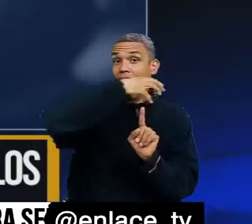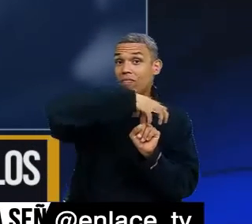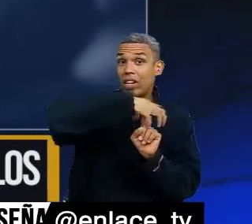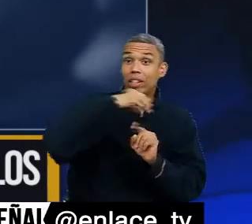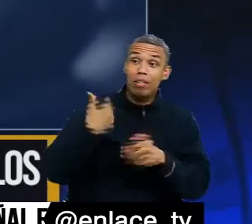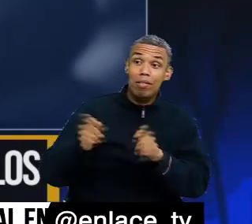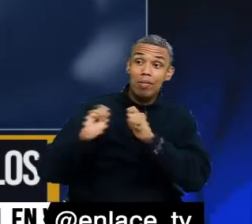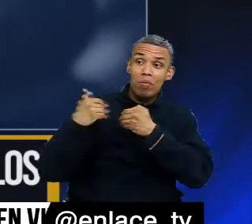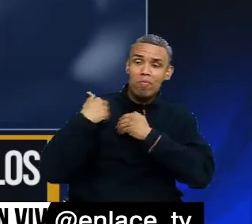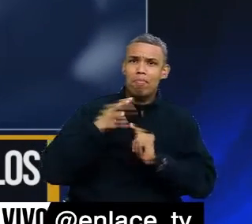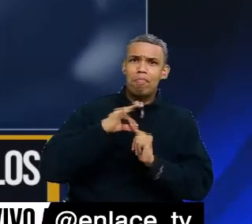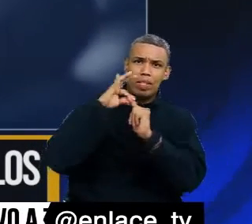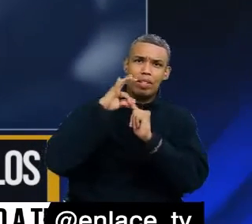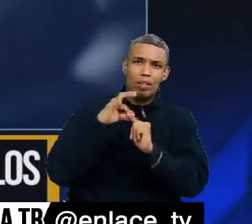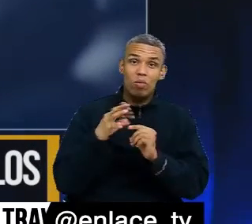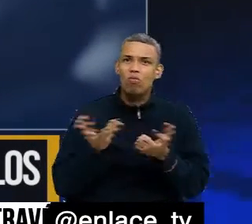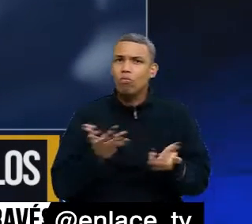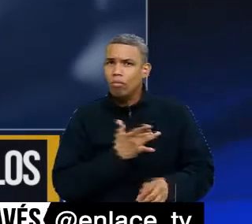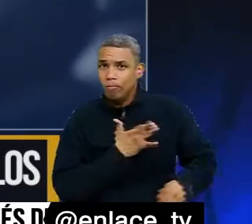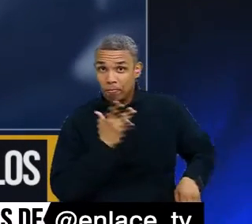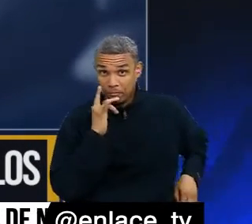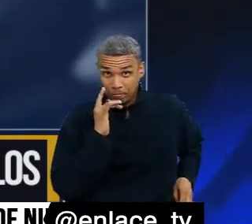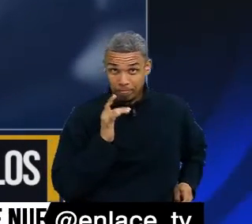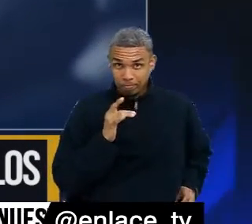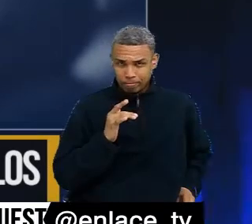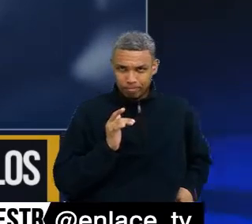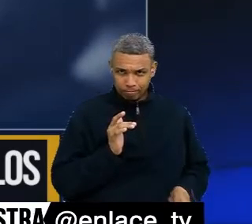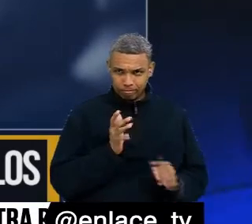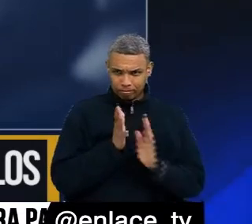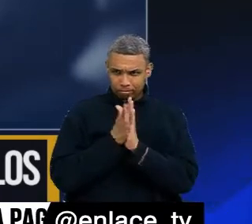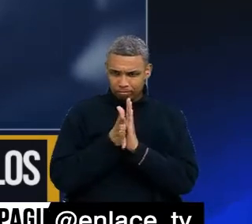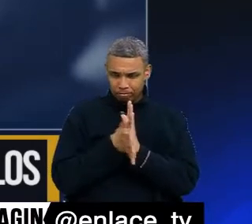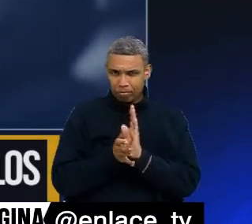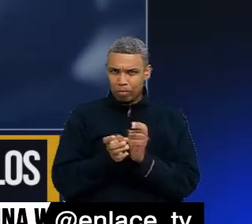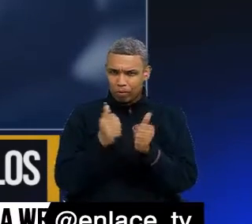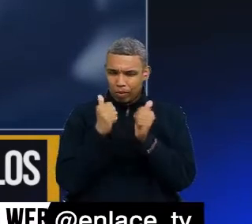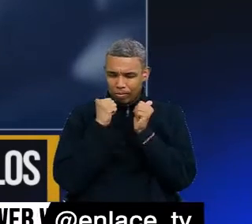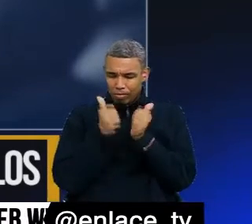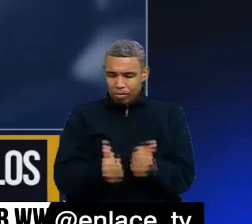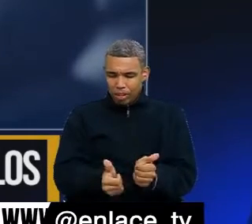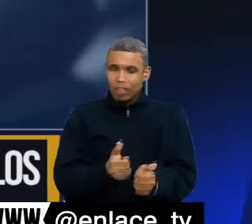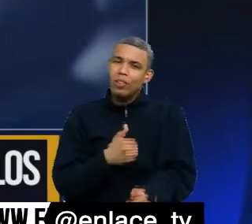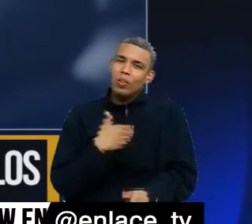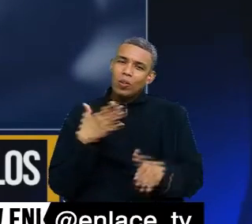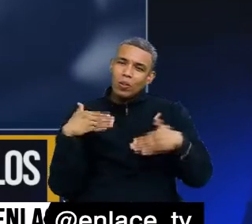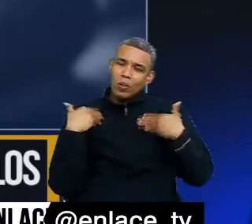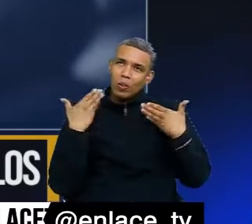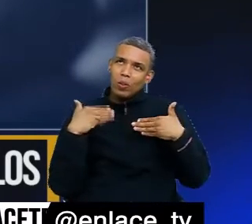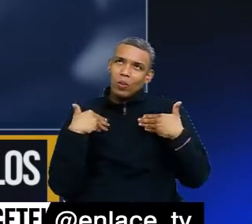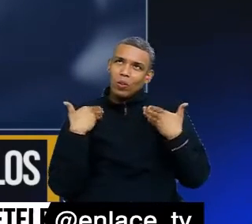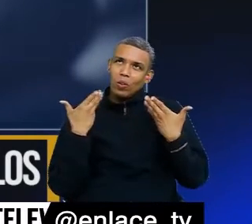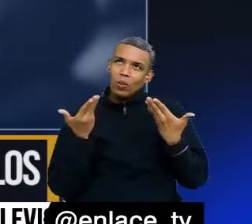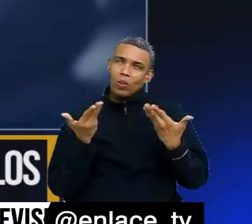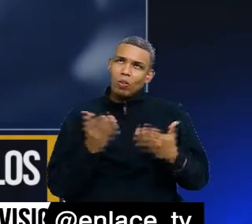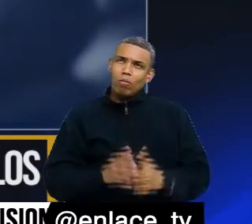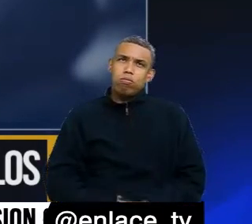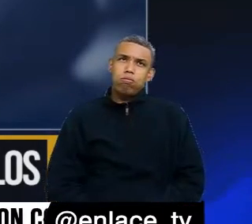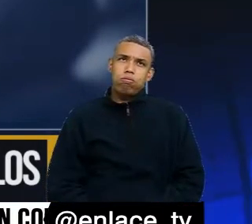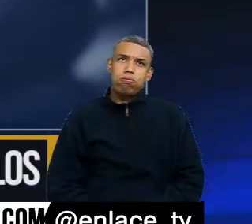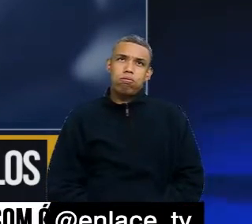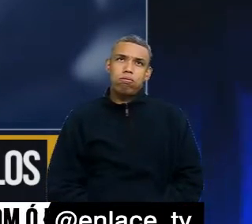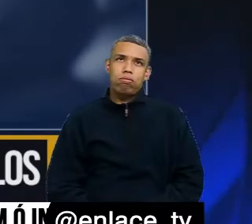emisión de los conceptos y el juzgamiento en total, y fue realmente una experiencia pues, agradable, muy satisfactoria,